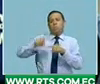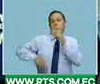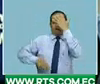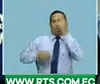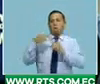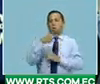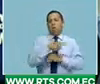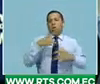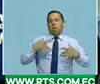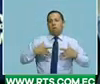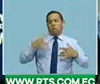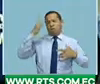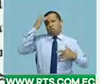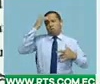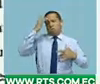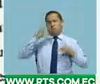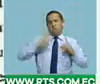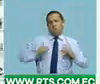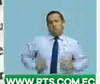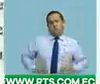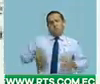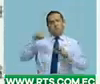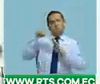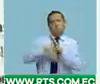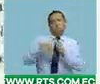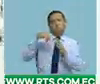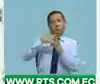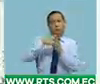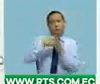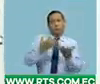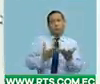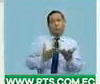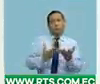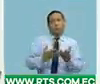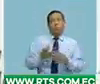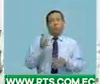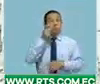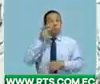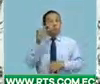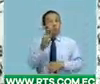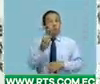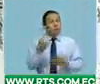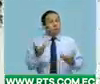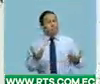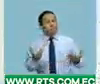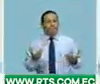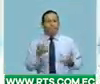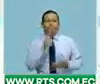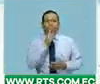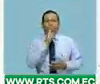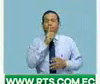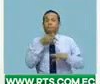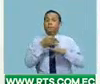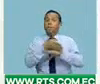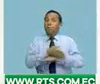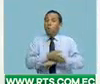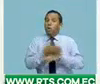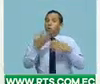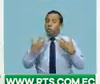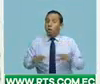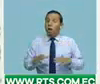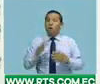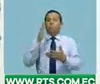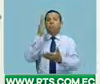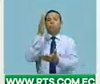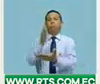incluso con riesgo de muerte súbita. El fiscal del caso no se pronunció sobre la suspensión, pero horas más tarde trascendió que la diligencia